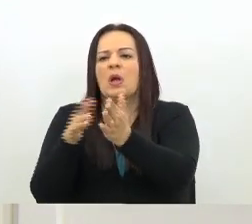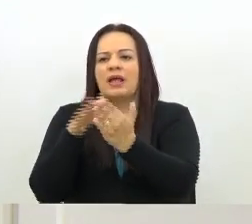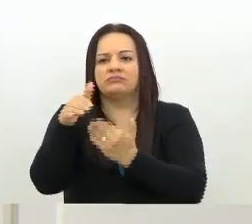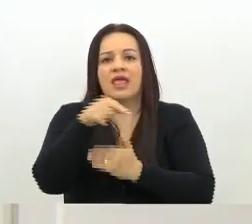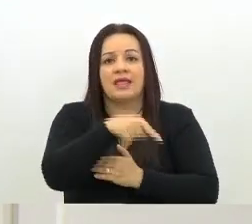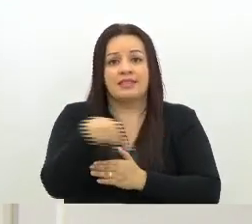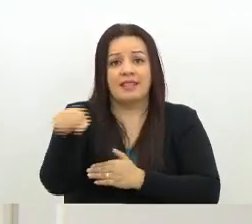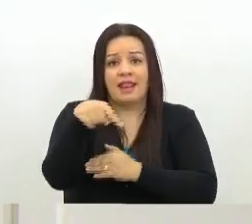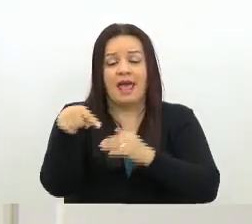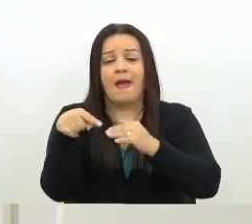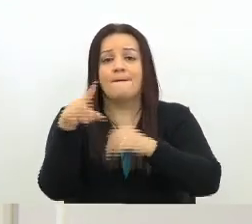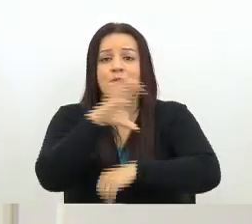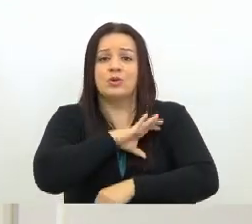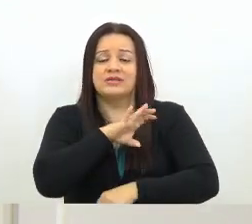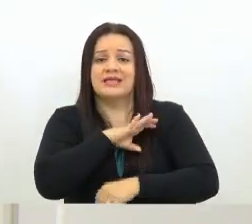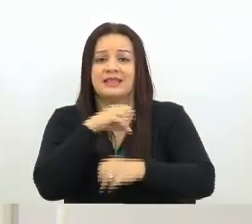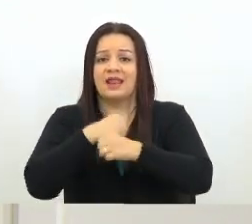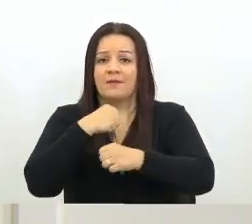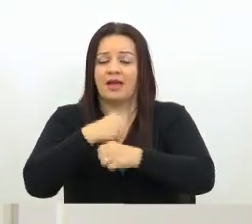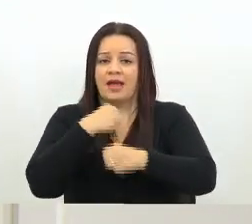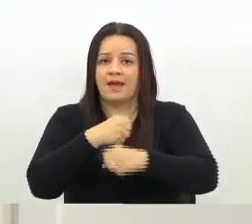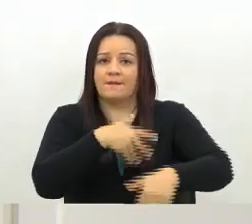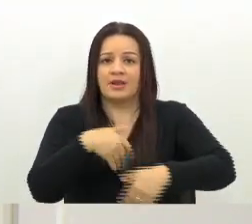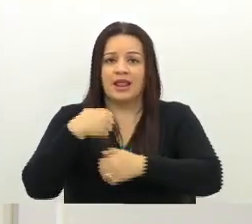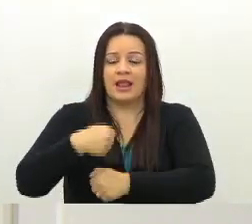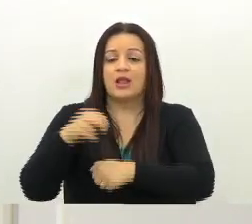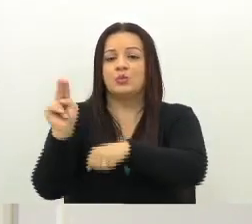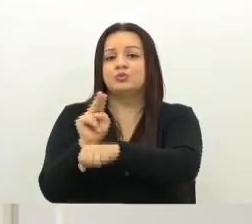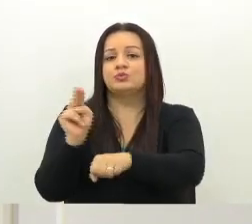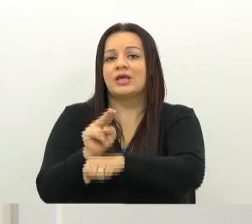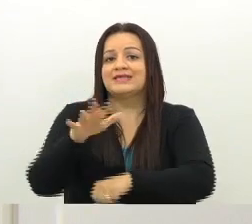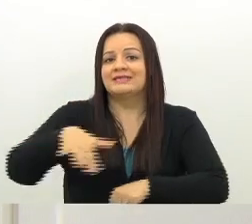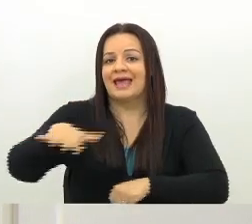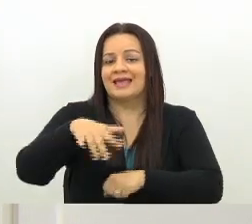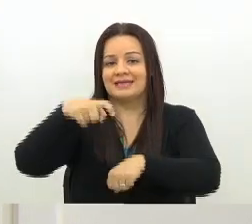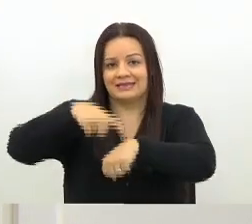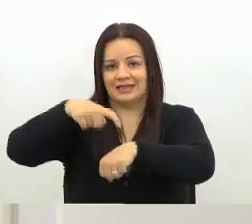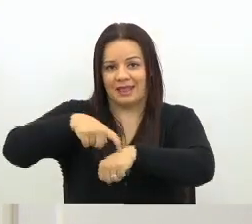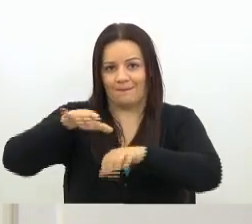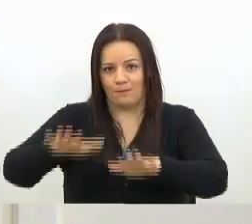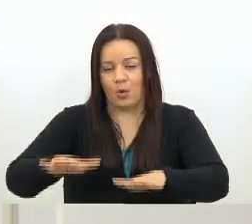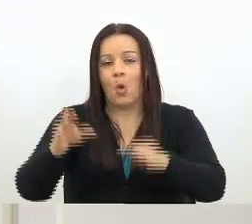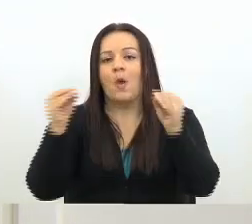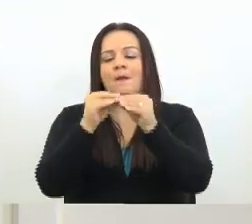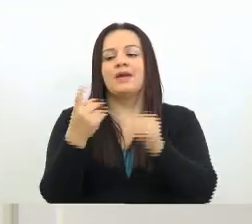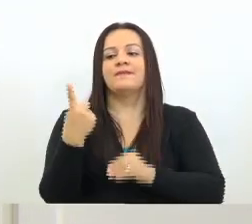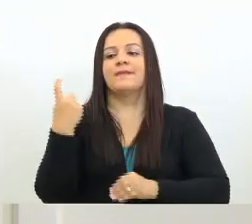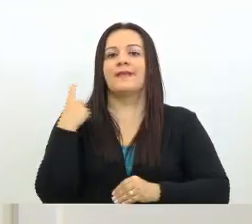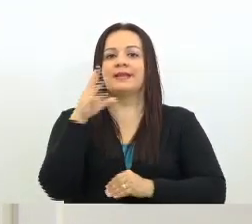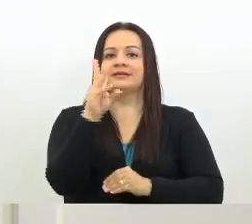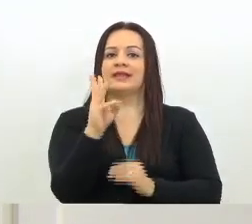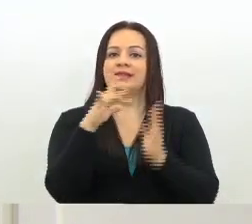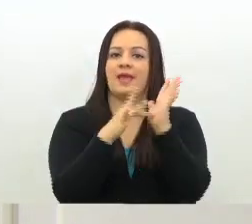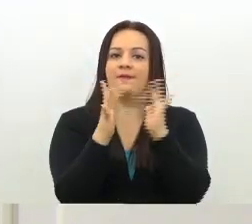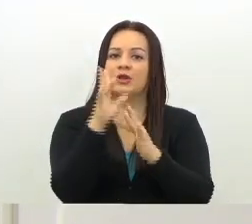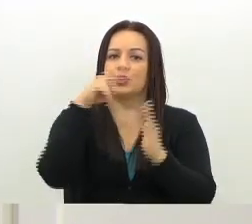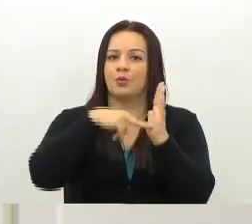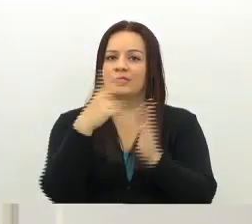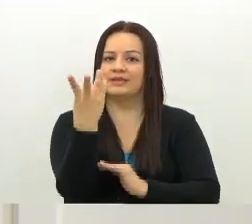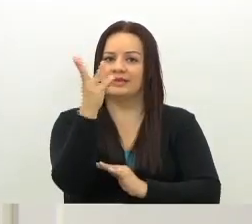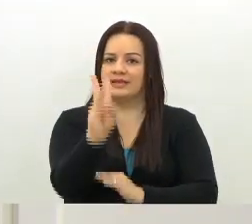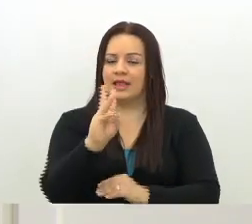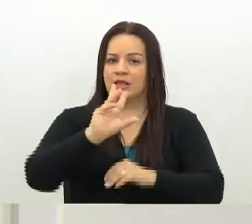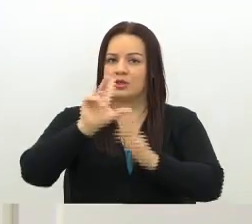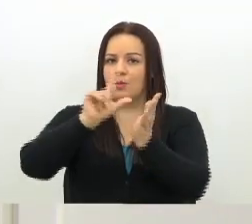aún tramaba sus rasgos militares de usanza en la época. Y más recientemente, el 6 de abril de 2016, se publicó